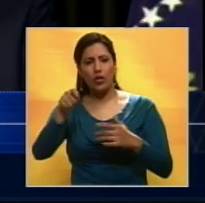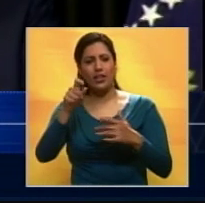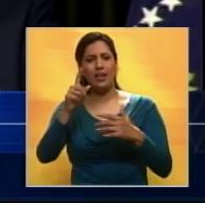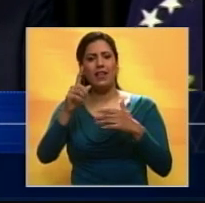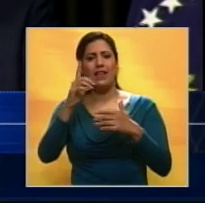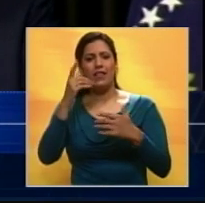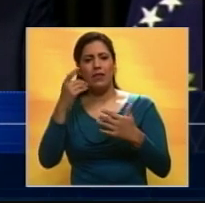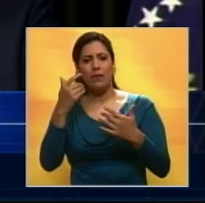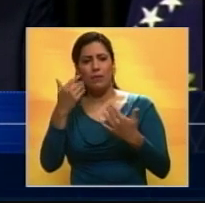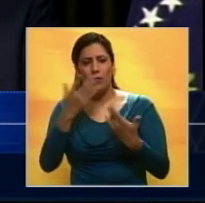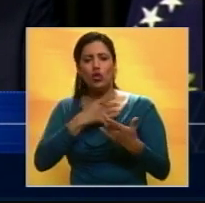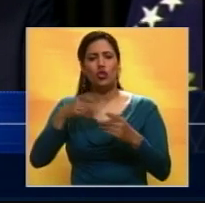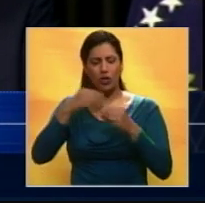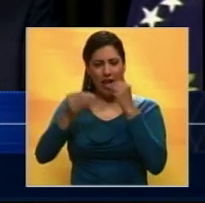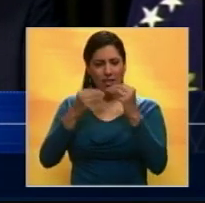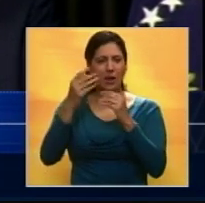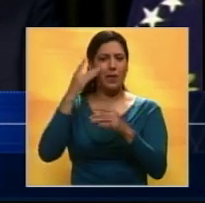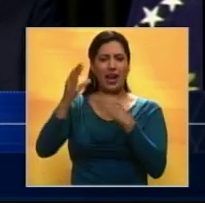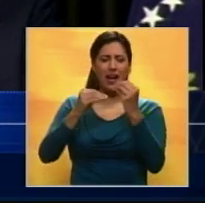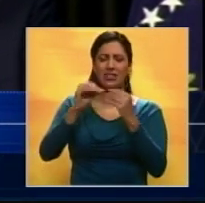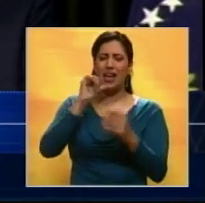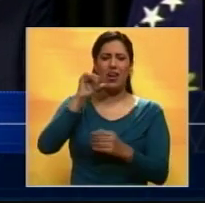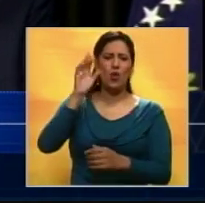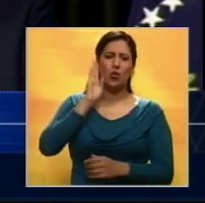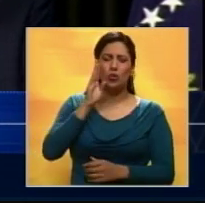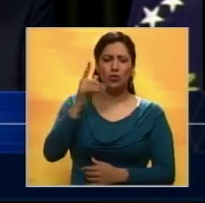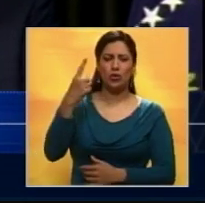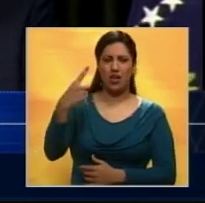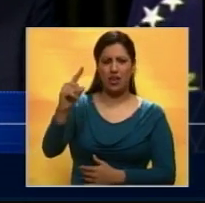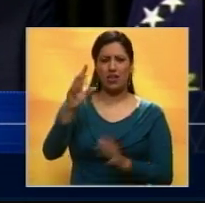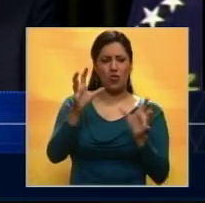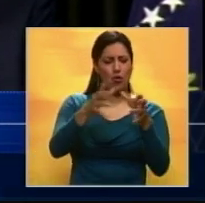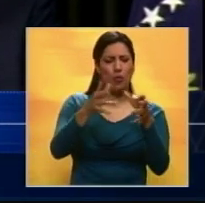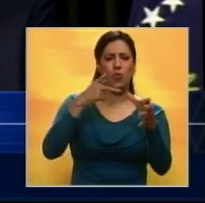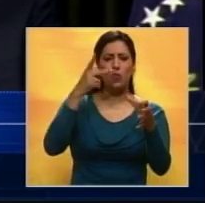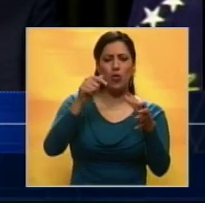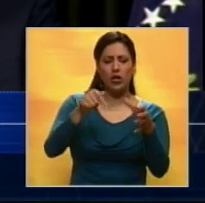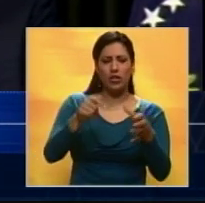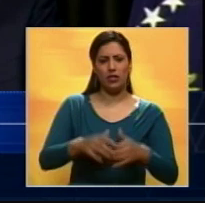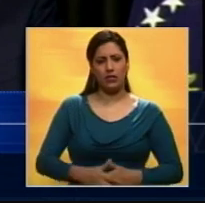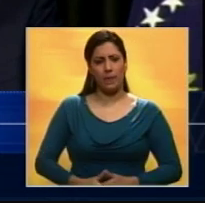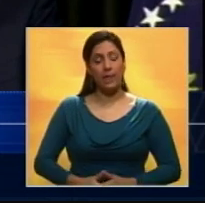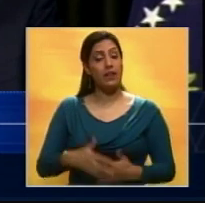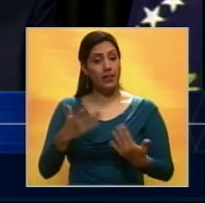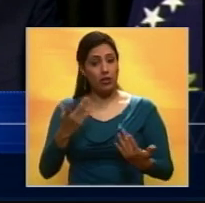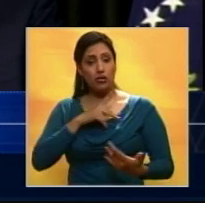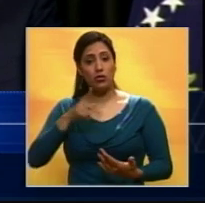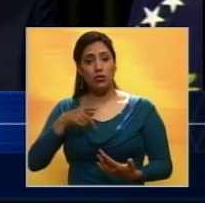cortes parecen ser tan políticas